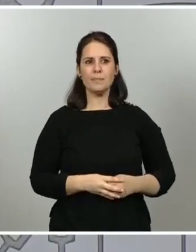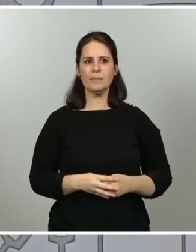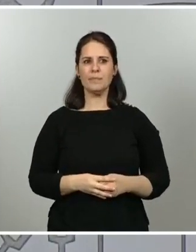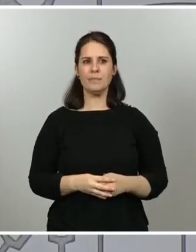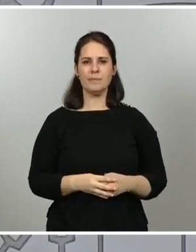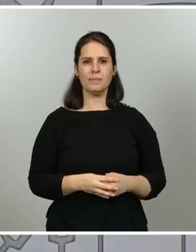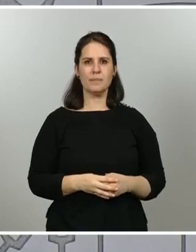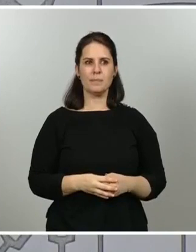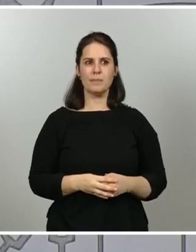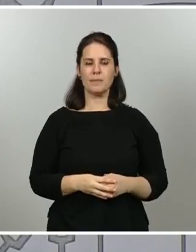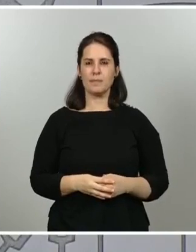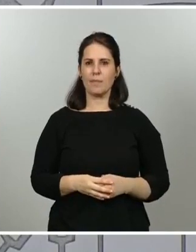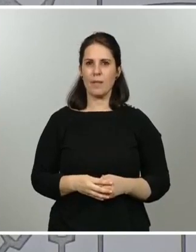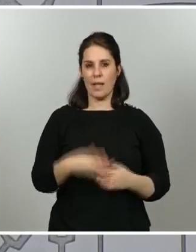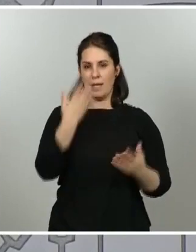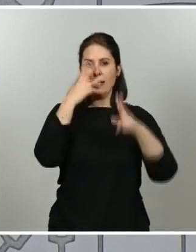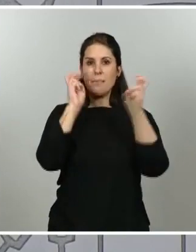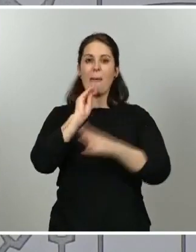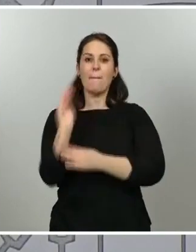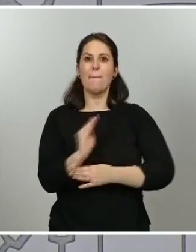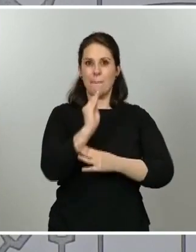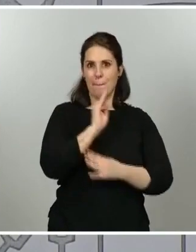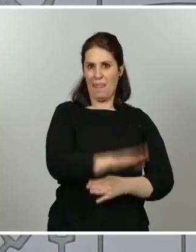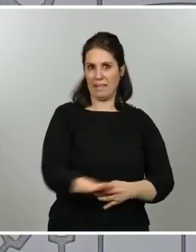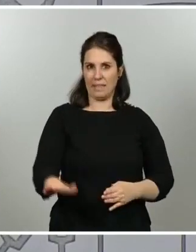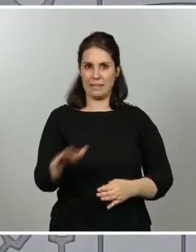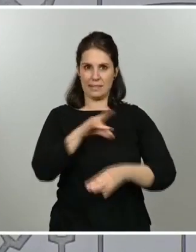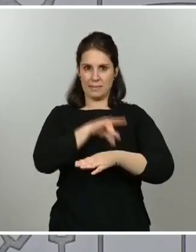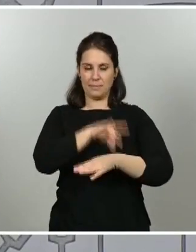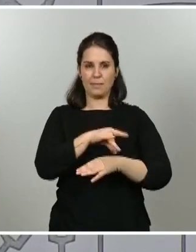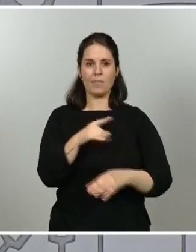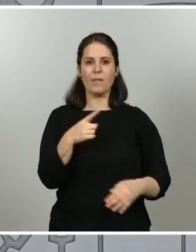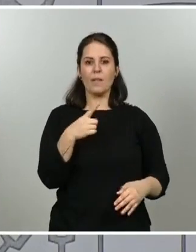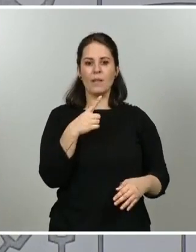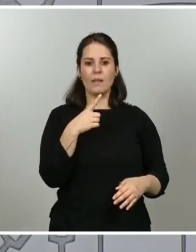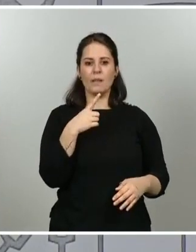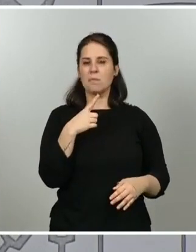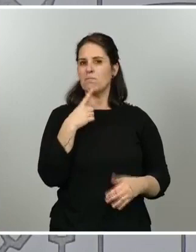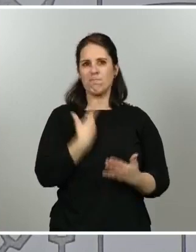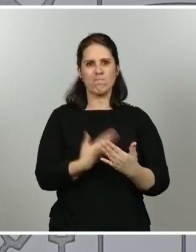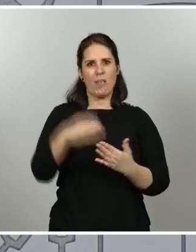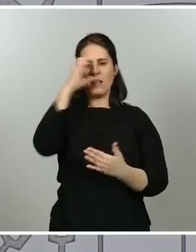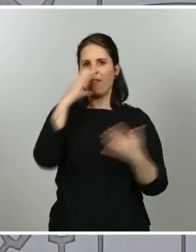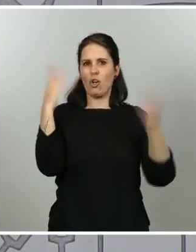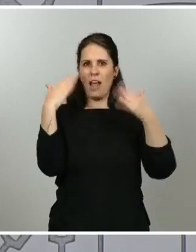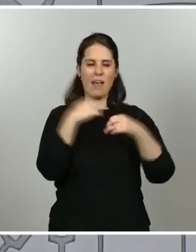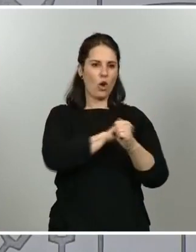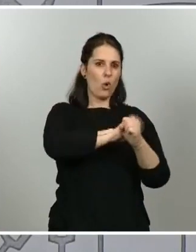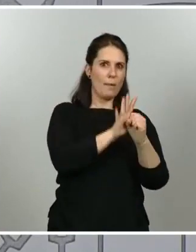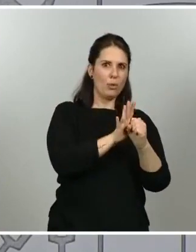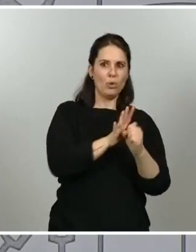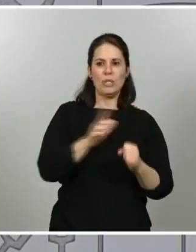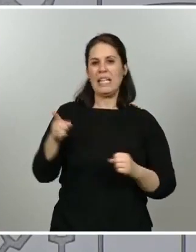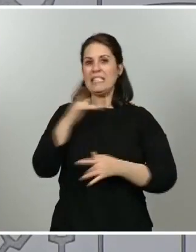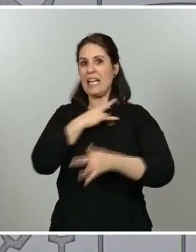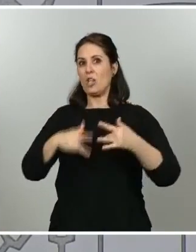publicación científica que pueda confirmar la asociación entre la infección por coronavirus y estos síntomas. Es